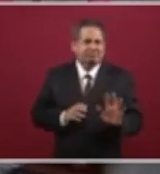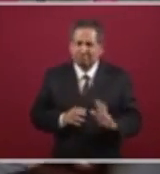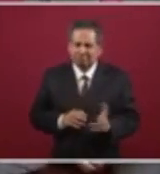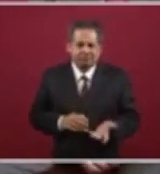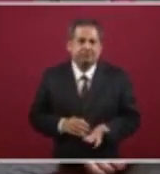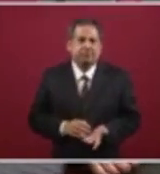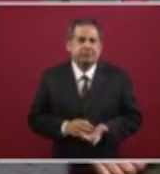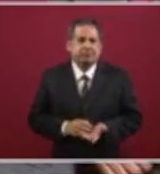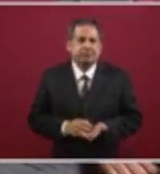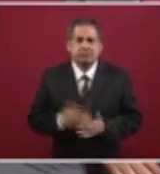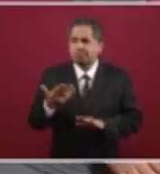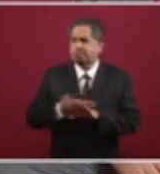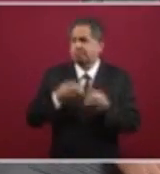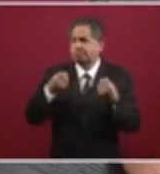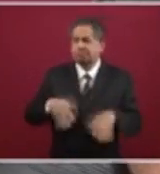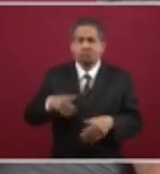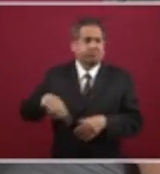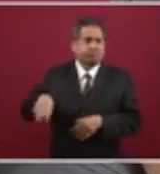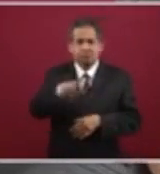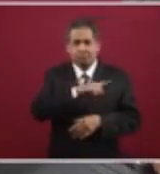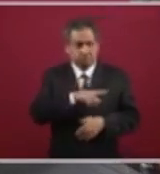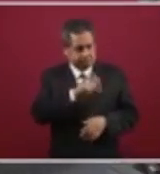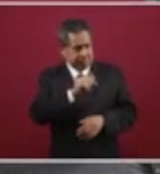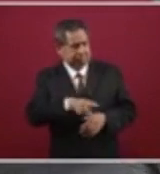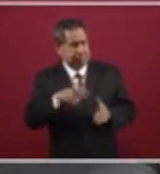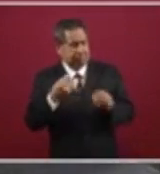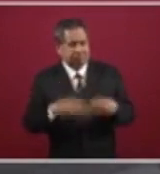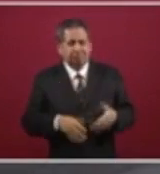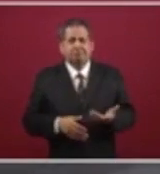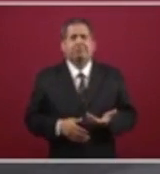Y esto afecta a todos, a los mismos medios.